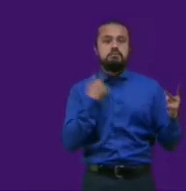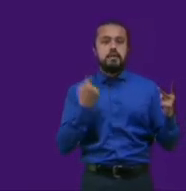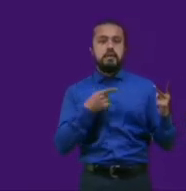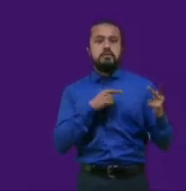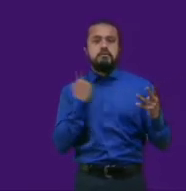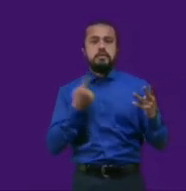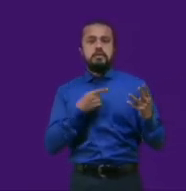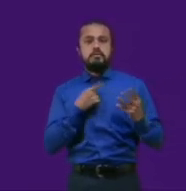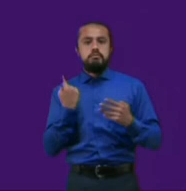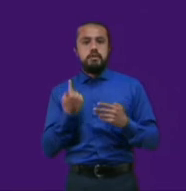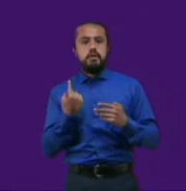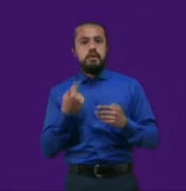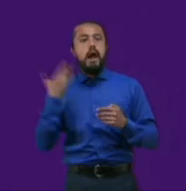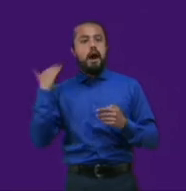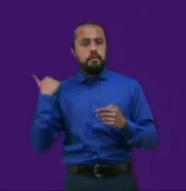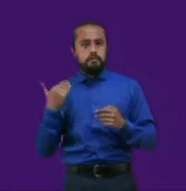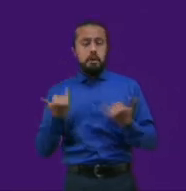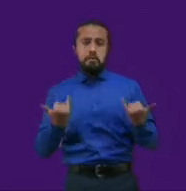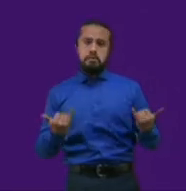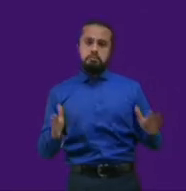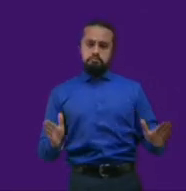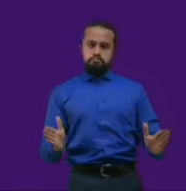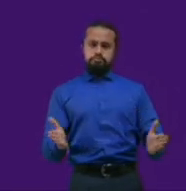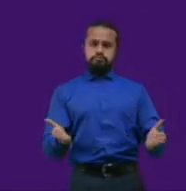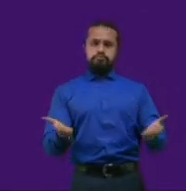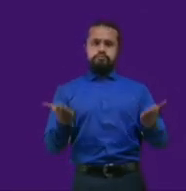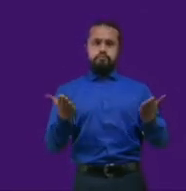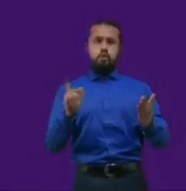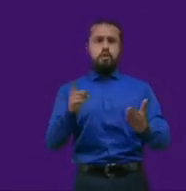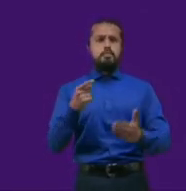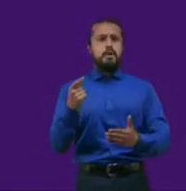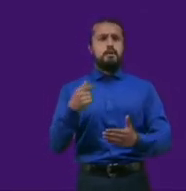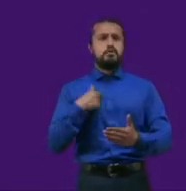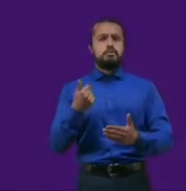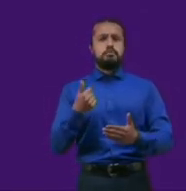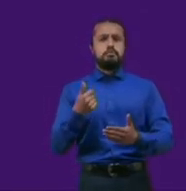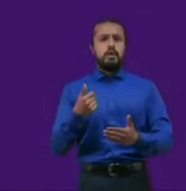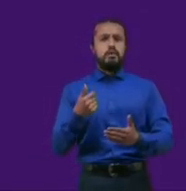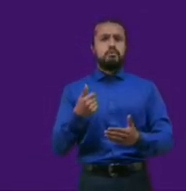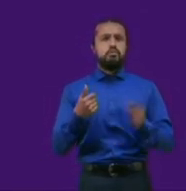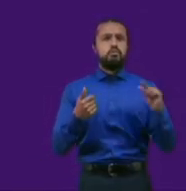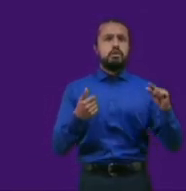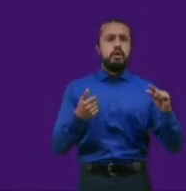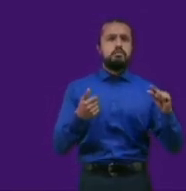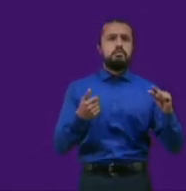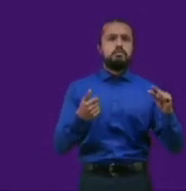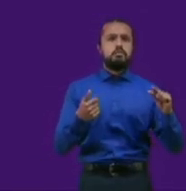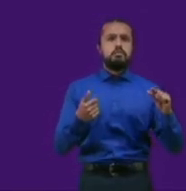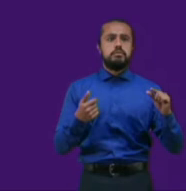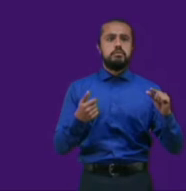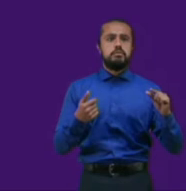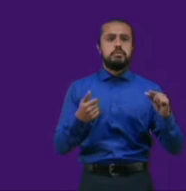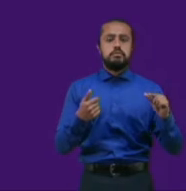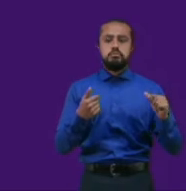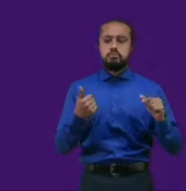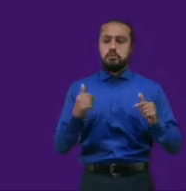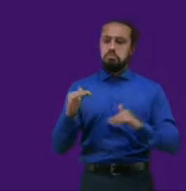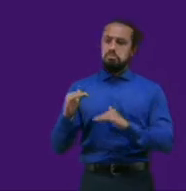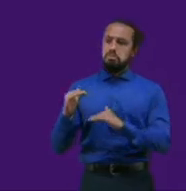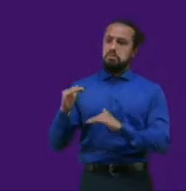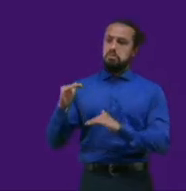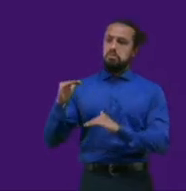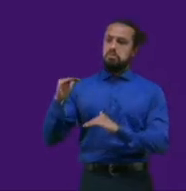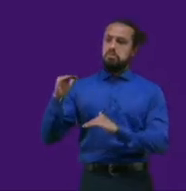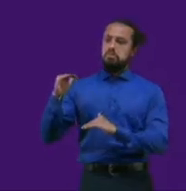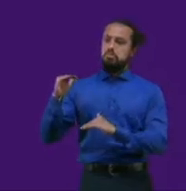la cifra que mostrar. Porque claro, todo nos lo gastábamos. Uno lograba crecer un poquito aquí, ahí mismo Trump venía y se lo gastaba aquí en otra cosa. Precisamente